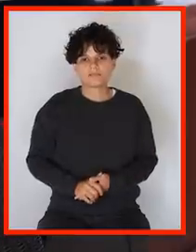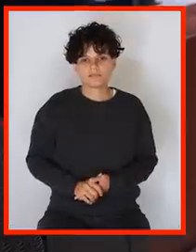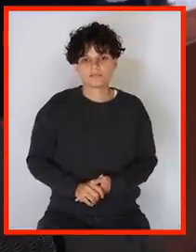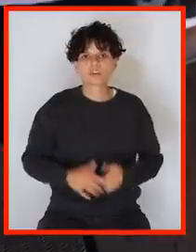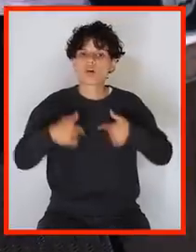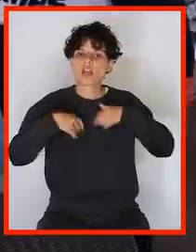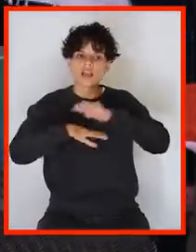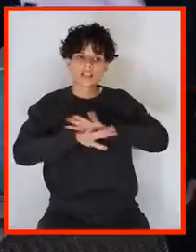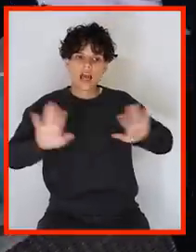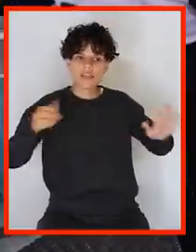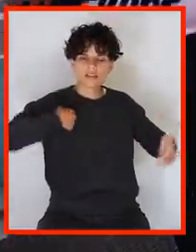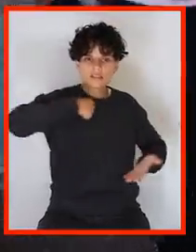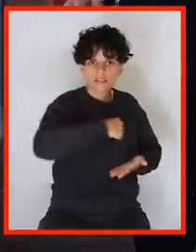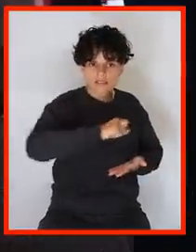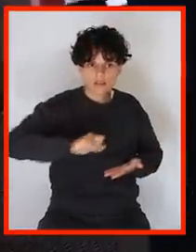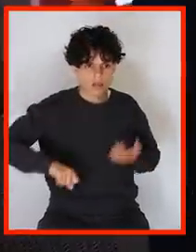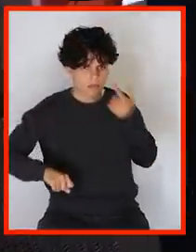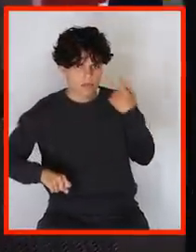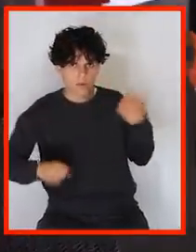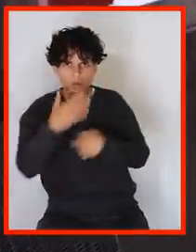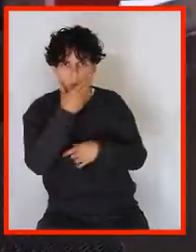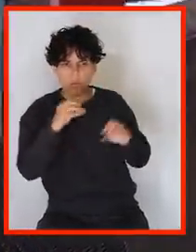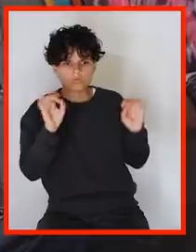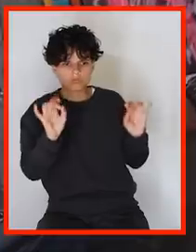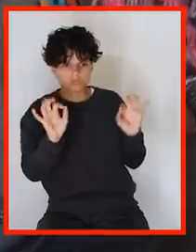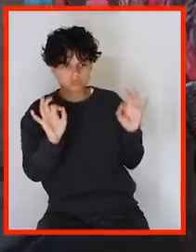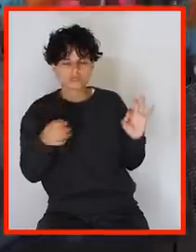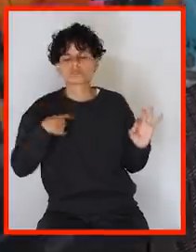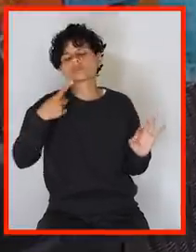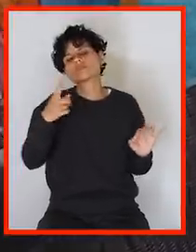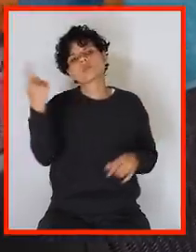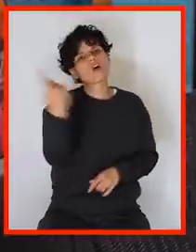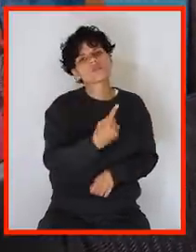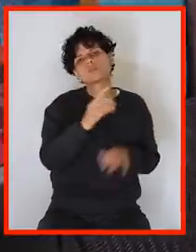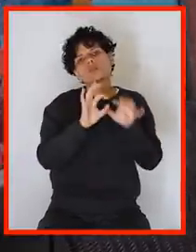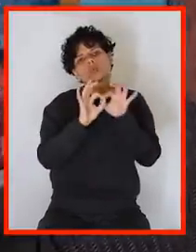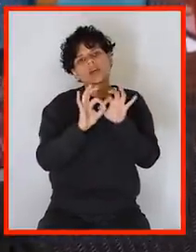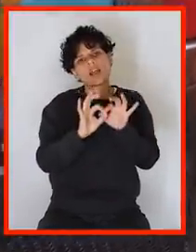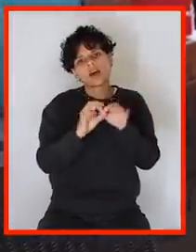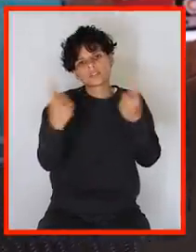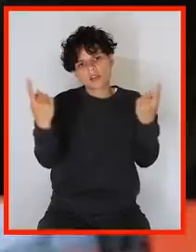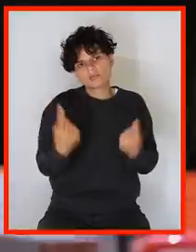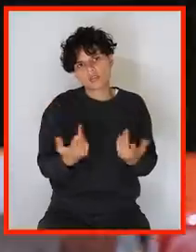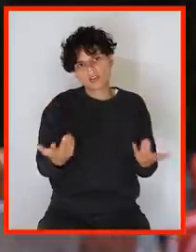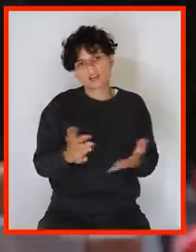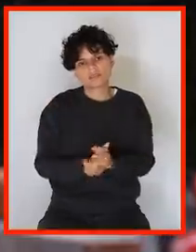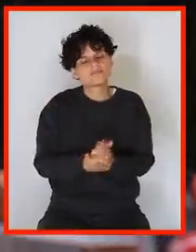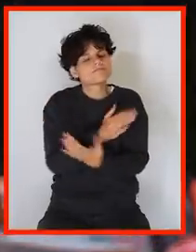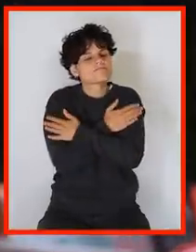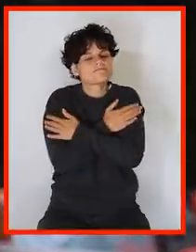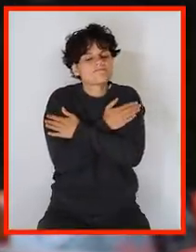aquí. Yo me firmé a los huevos. Está weón, bueno, po, pero tiene onda, compadre. Tiene onda. Gracias por venir, hermano. Gracias. Oye, un aplauso.